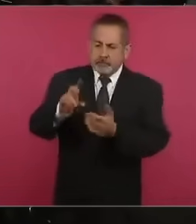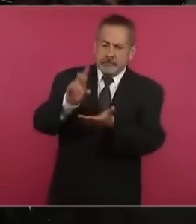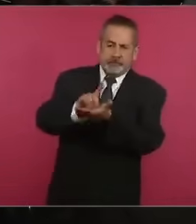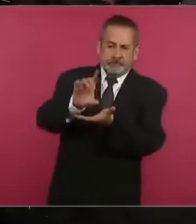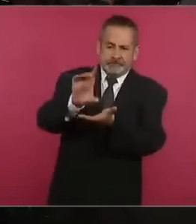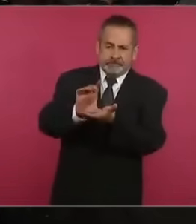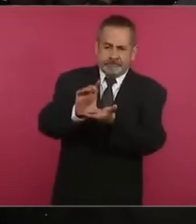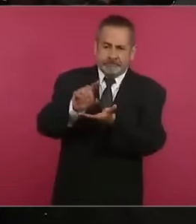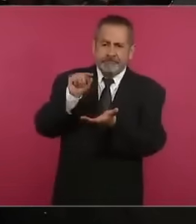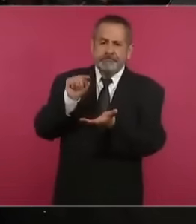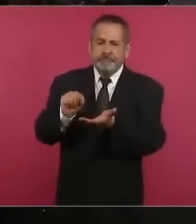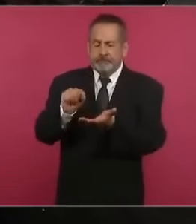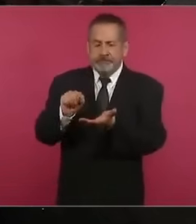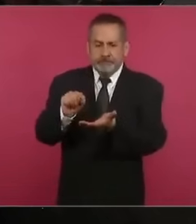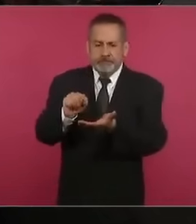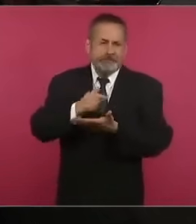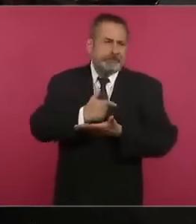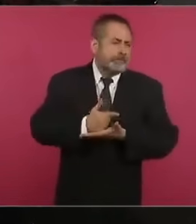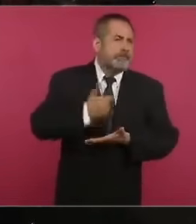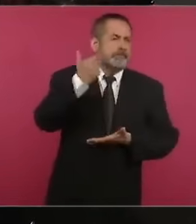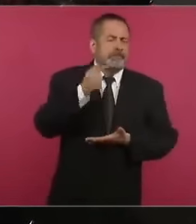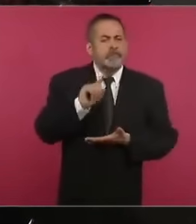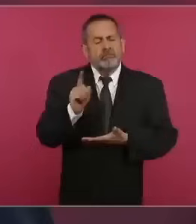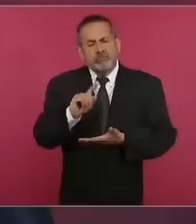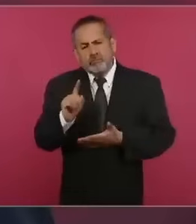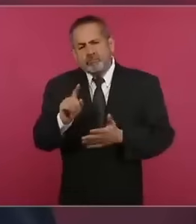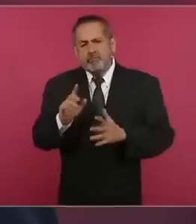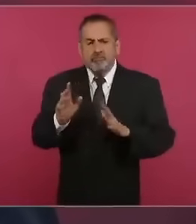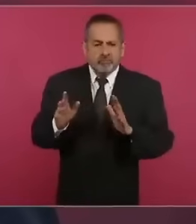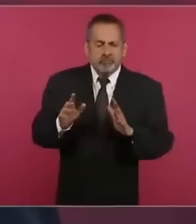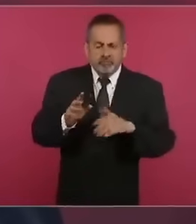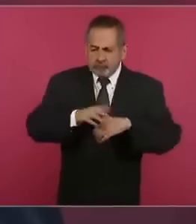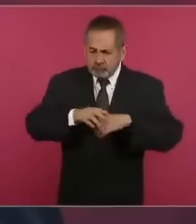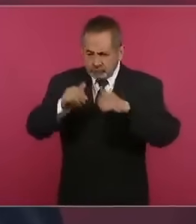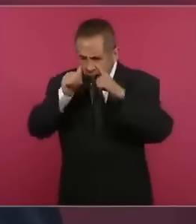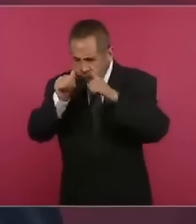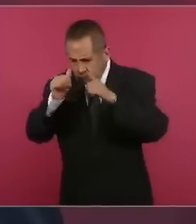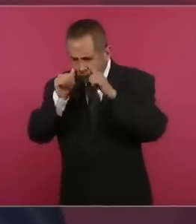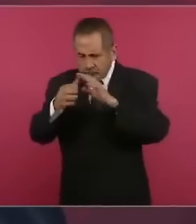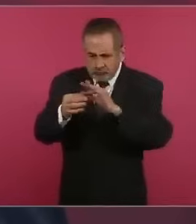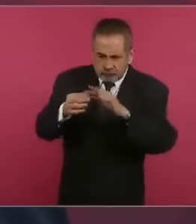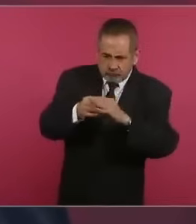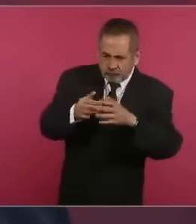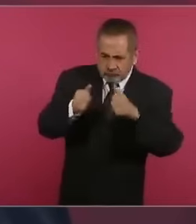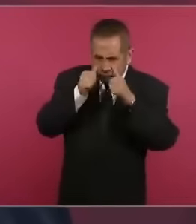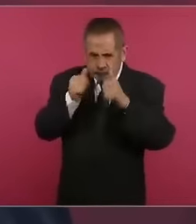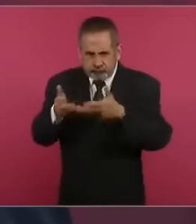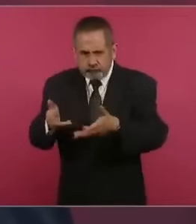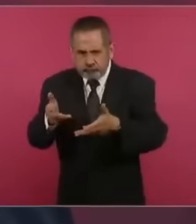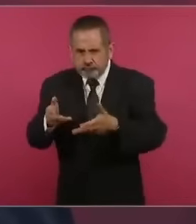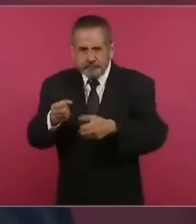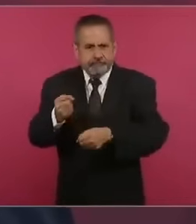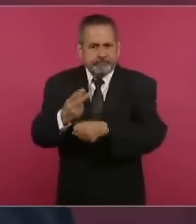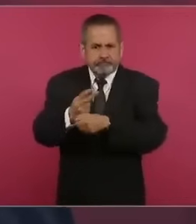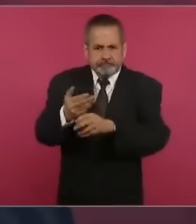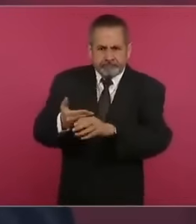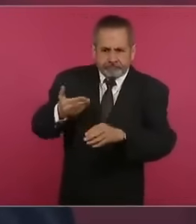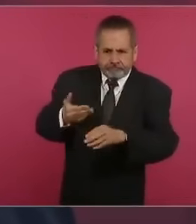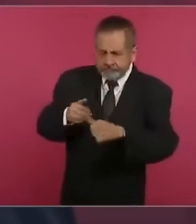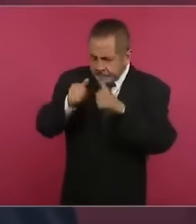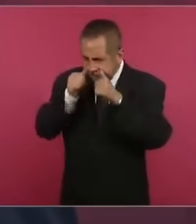discapacidades no graves que, si se atienden a tiempo,